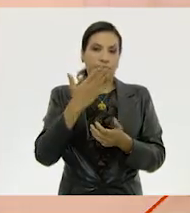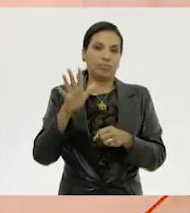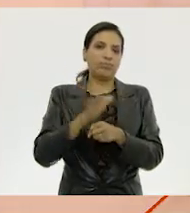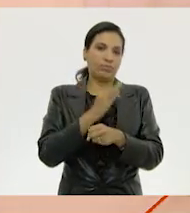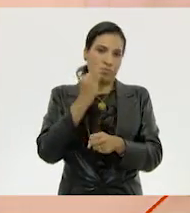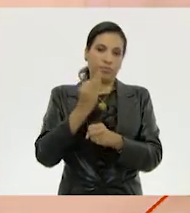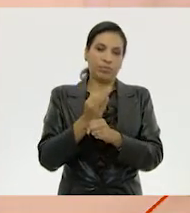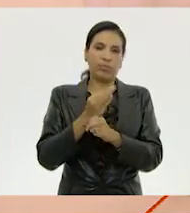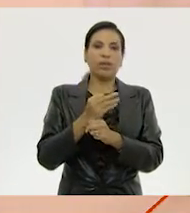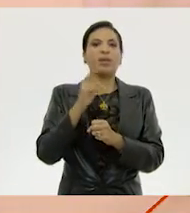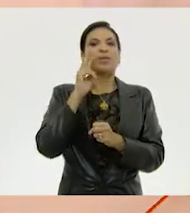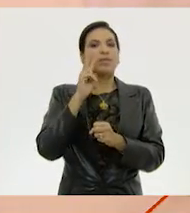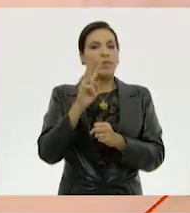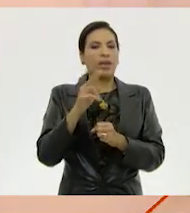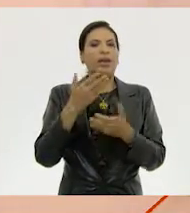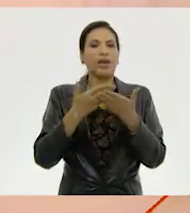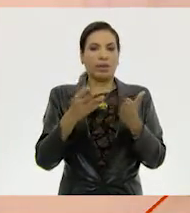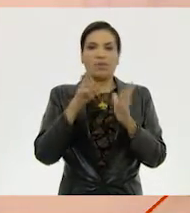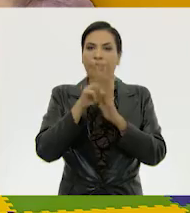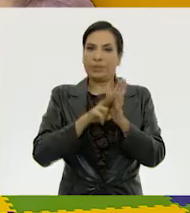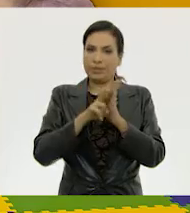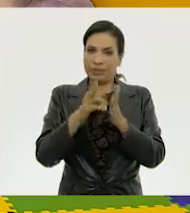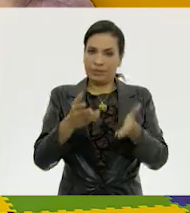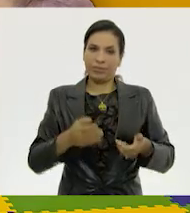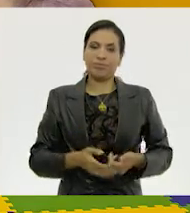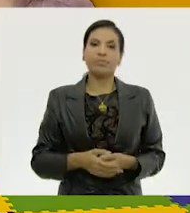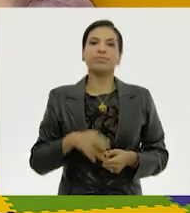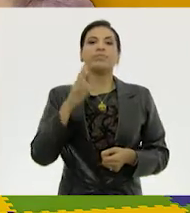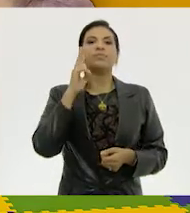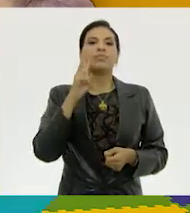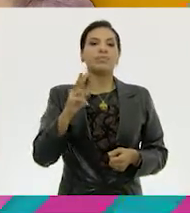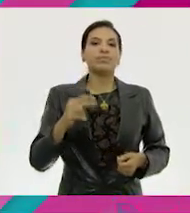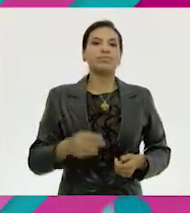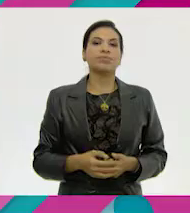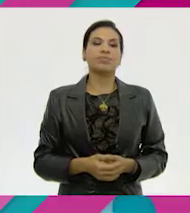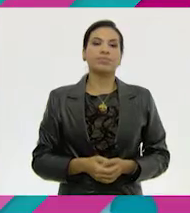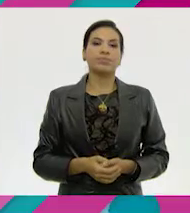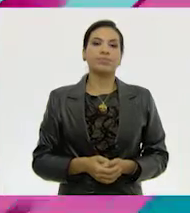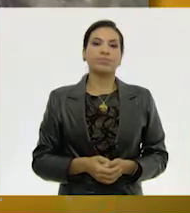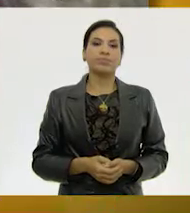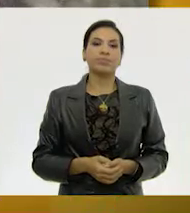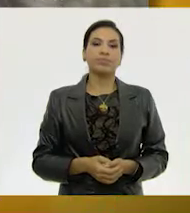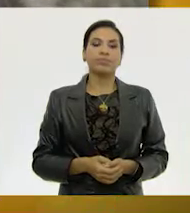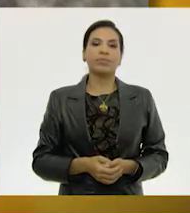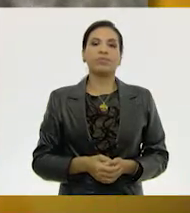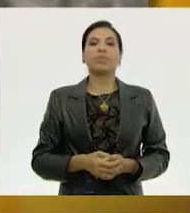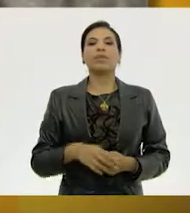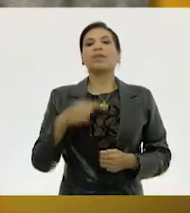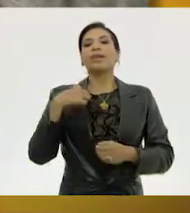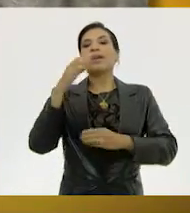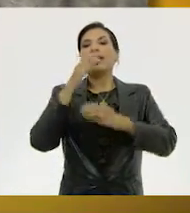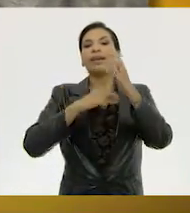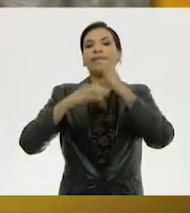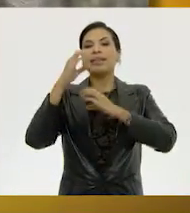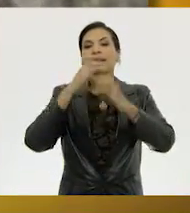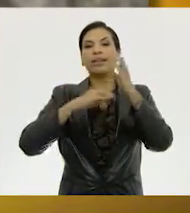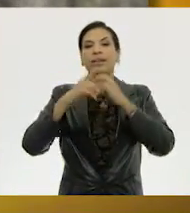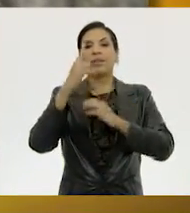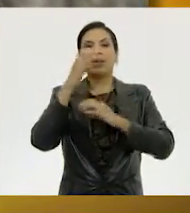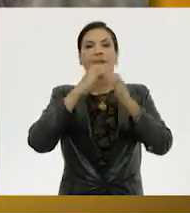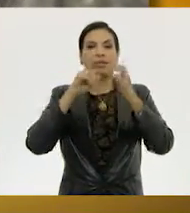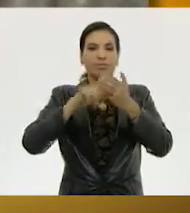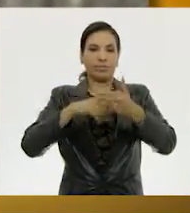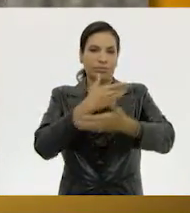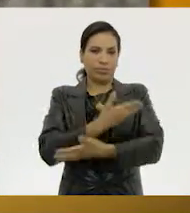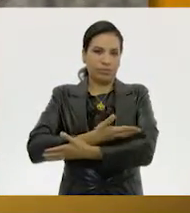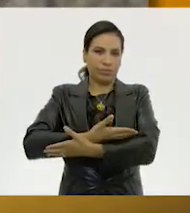suficiente. Acompáñenos a ver el siguiente video. Vamos a verlo. Les cantaba una canción de